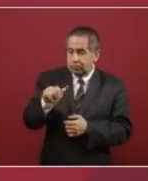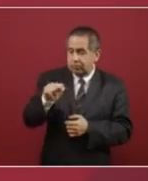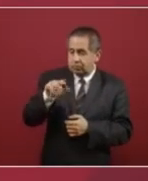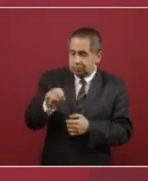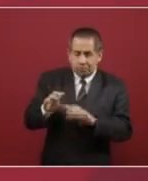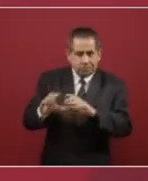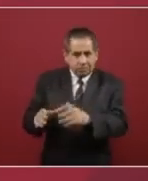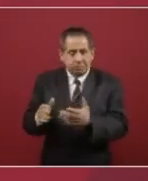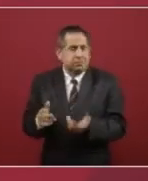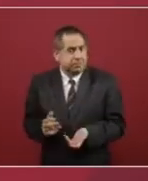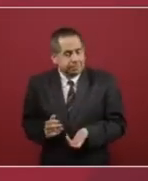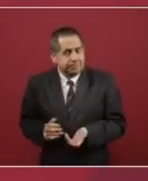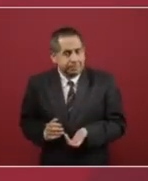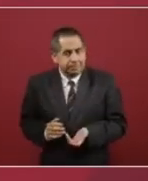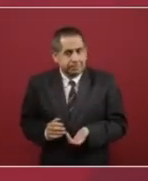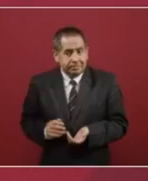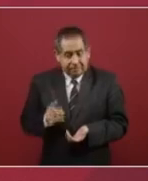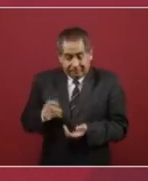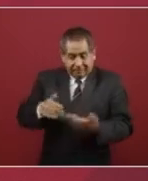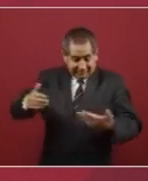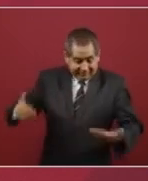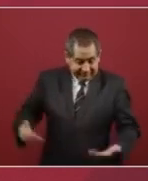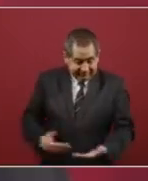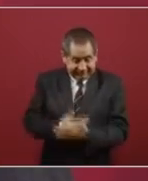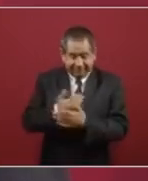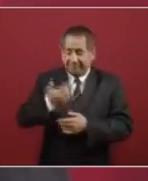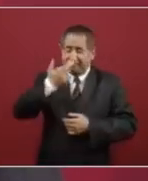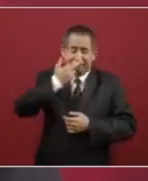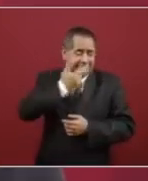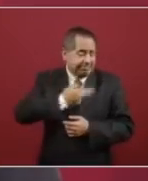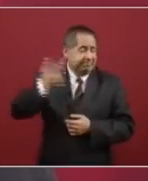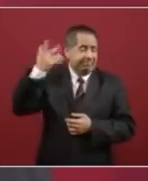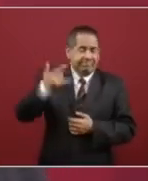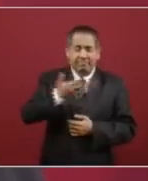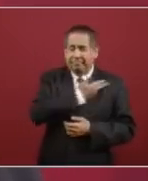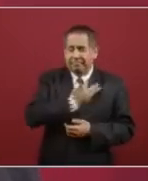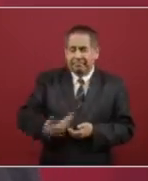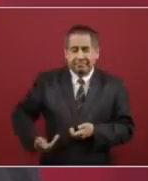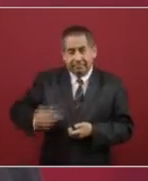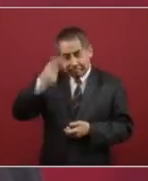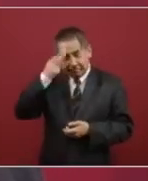en el pueblo donde nació el mejor presidente de México.